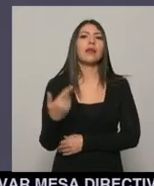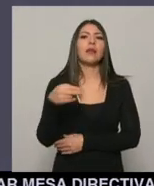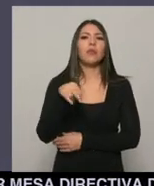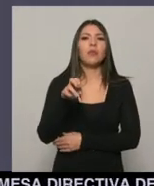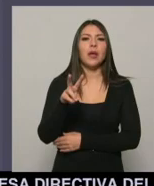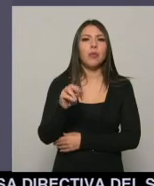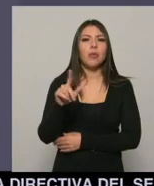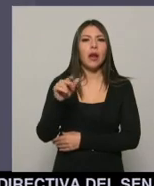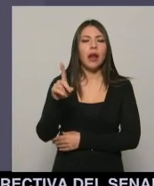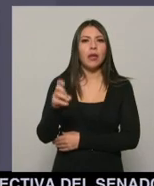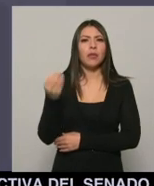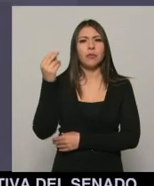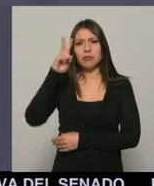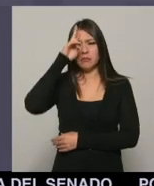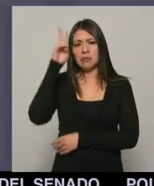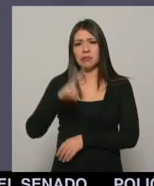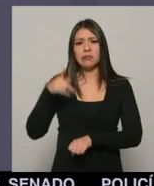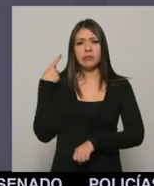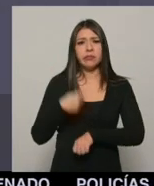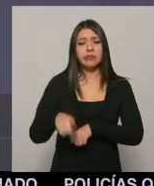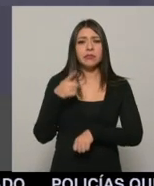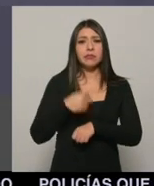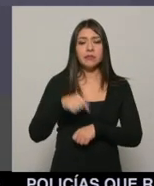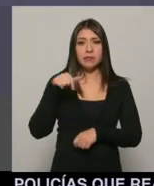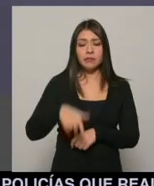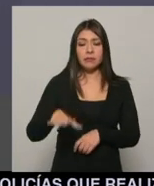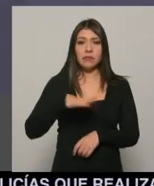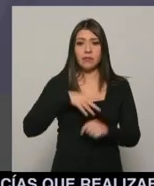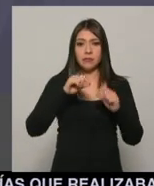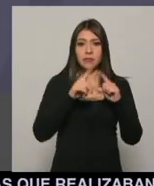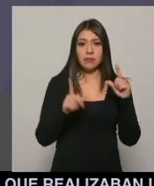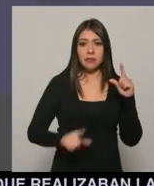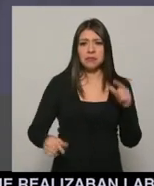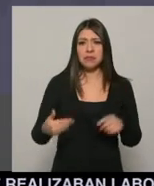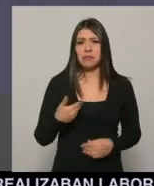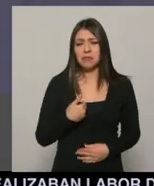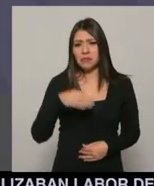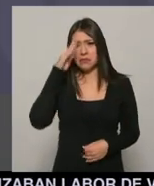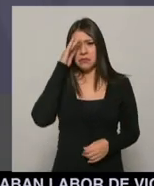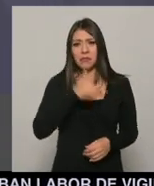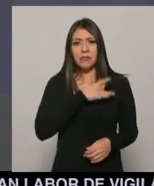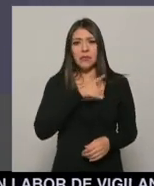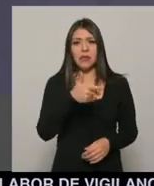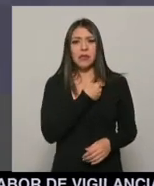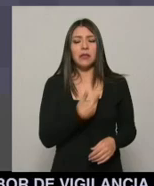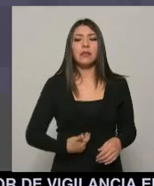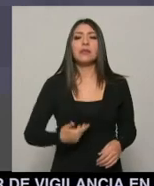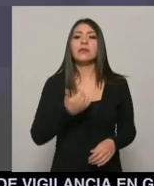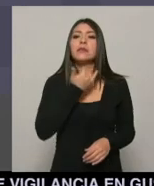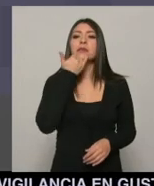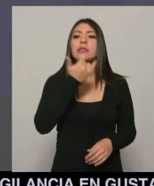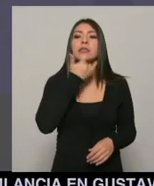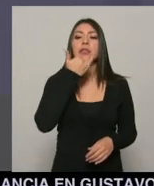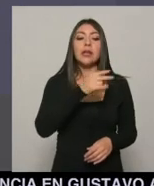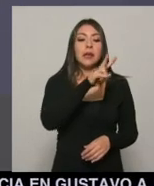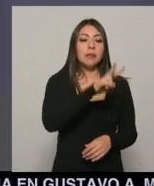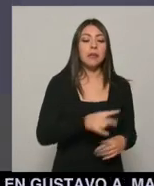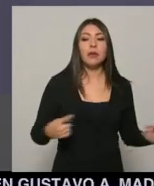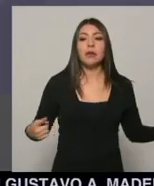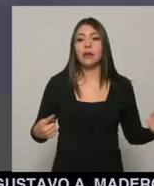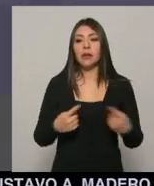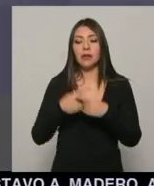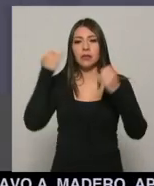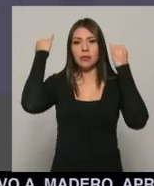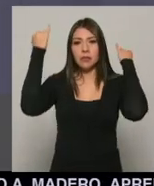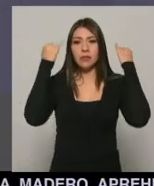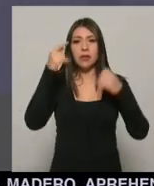violencia tremenda en este país. Yo creo que el presidente está confundiendo ficción con realidad. Cuando él va a los eventos y le aplauden, eso no quiere